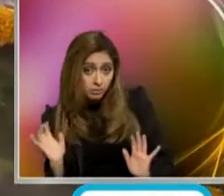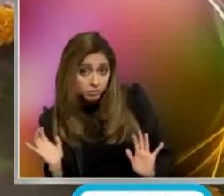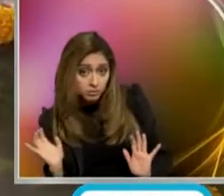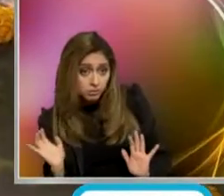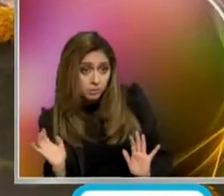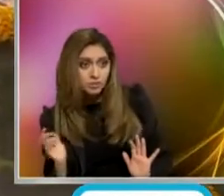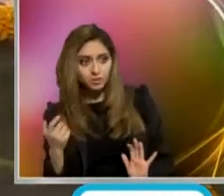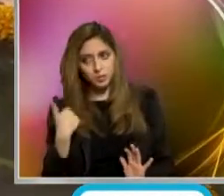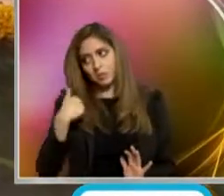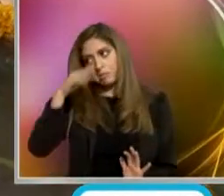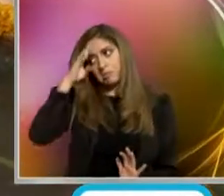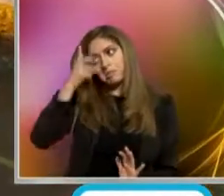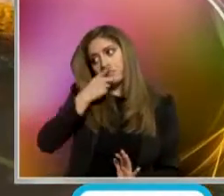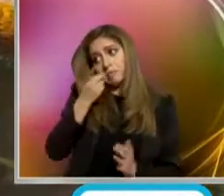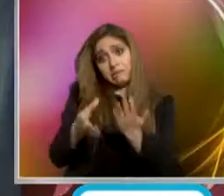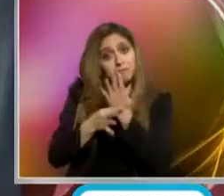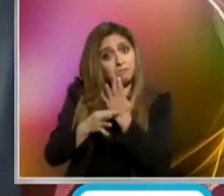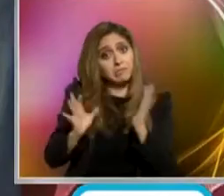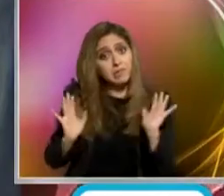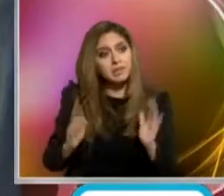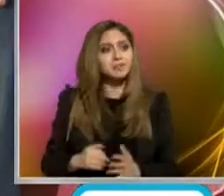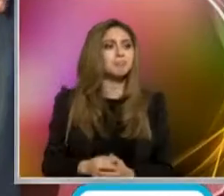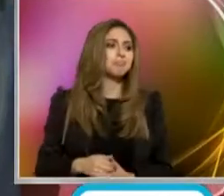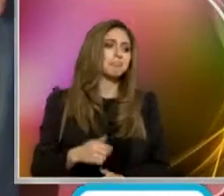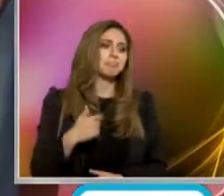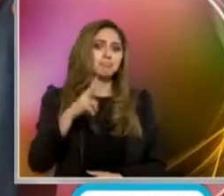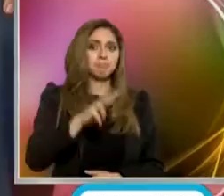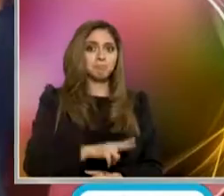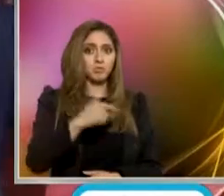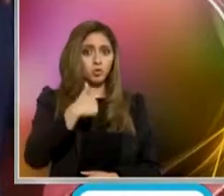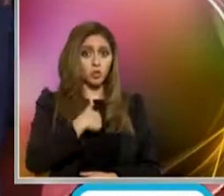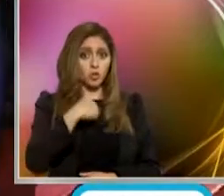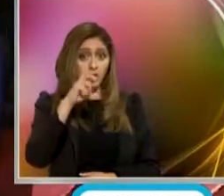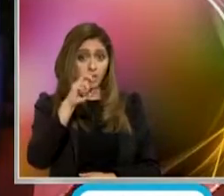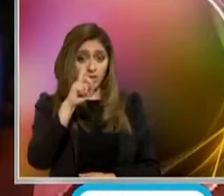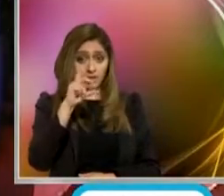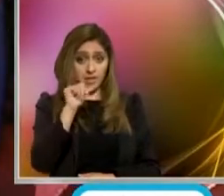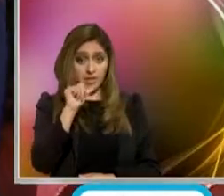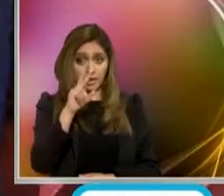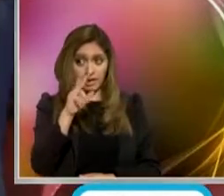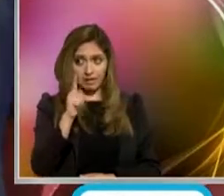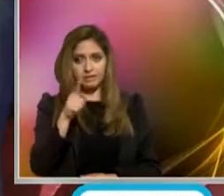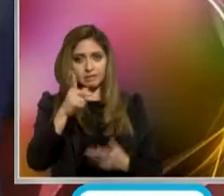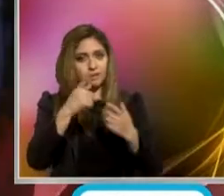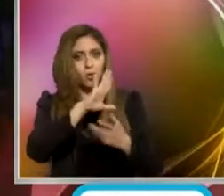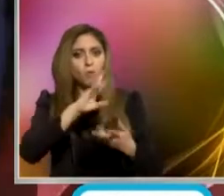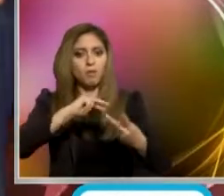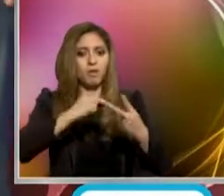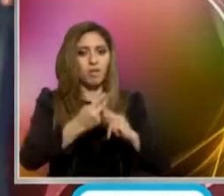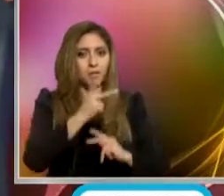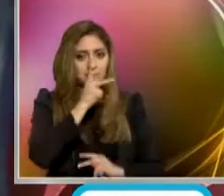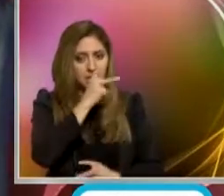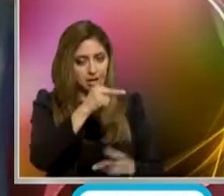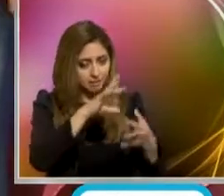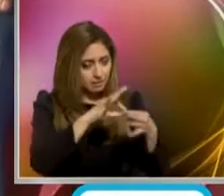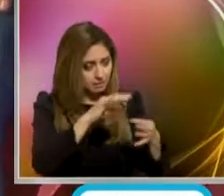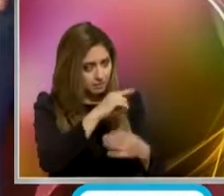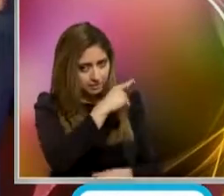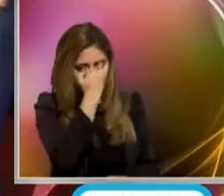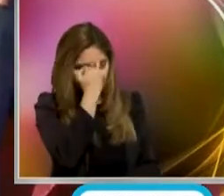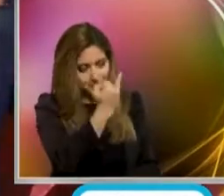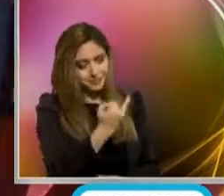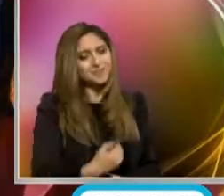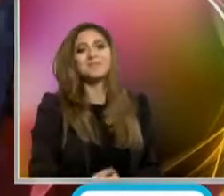recibir, dicen por ahí. Pues yo no nací para darks. ¿Cómo estás, Nadie nació Carlitos? para ello. Bien. ¿Cómo